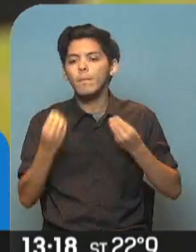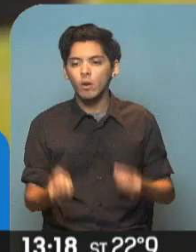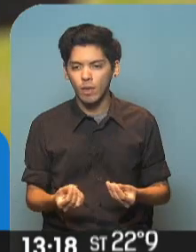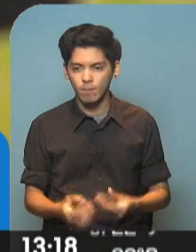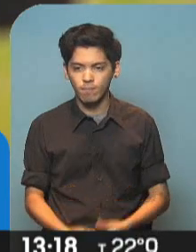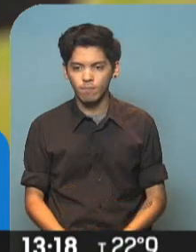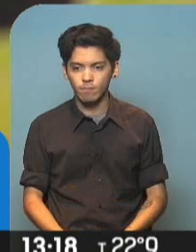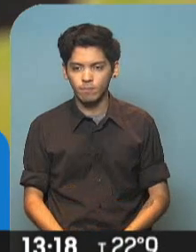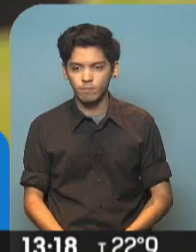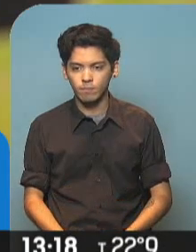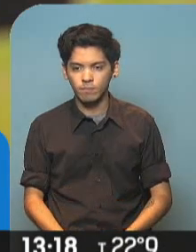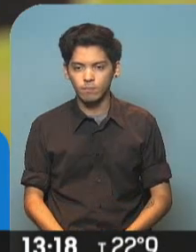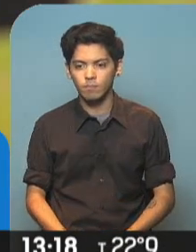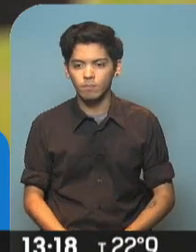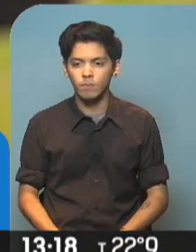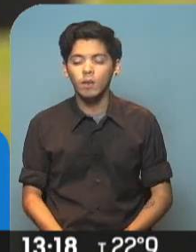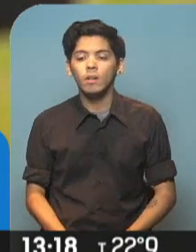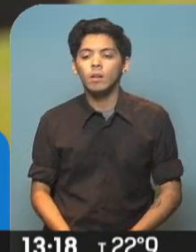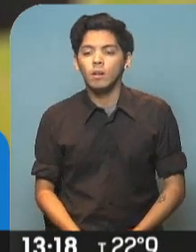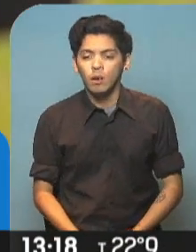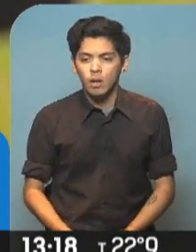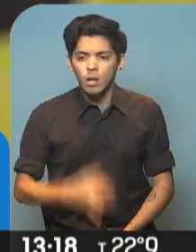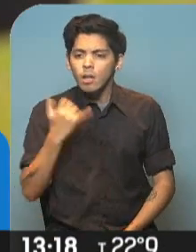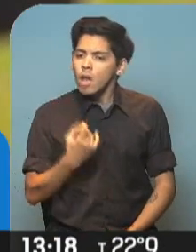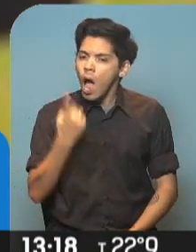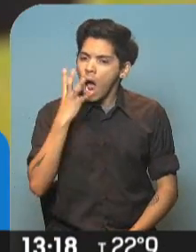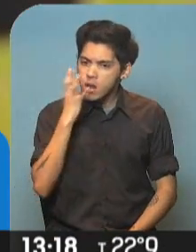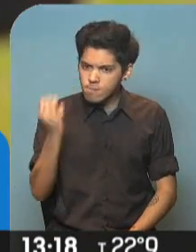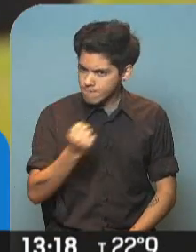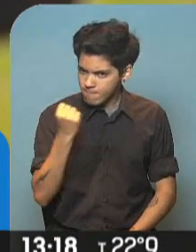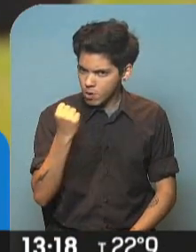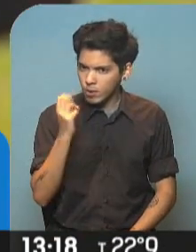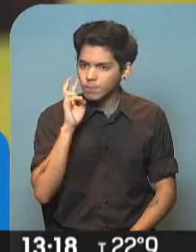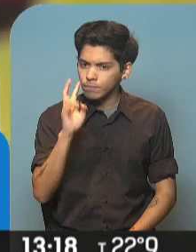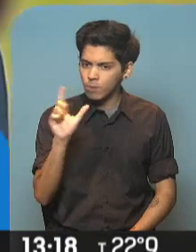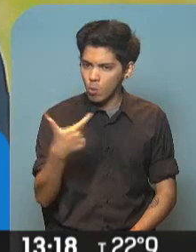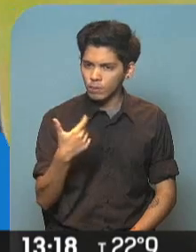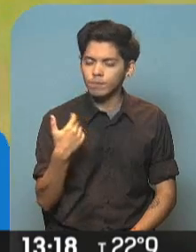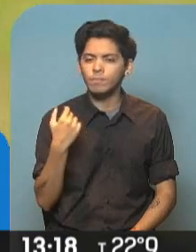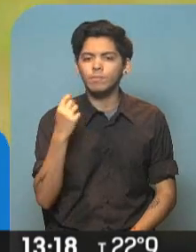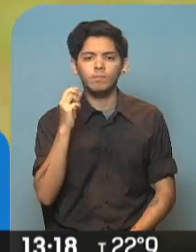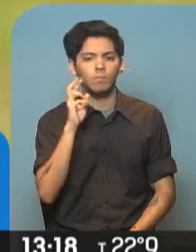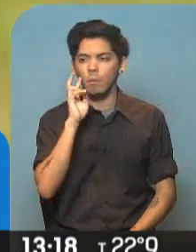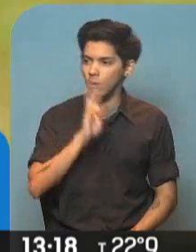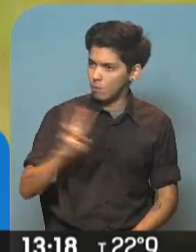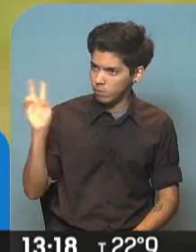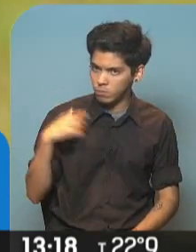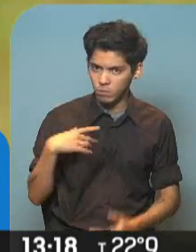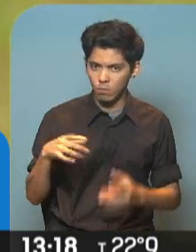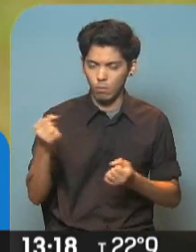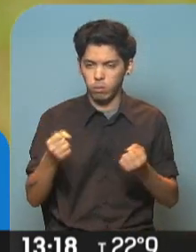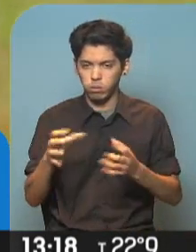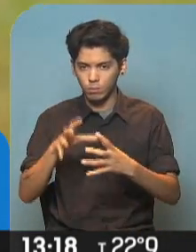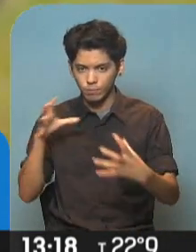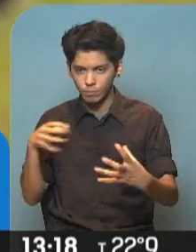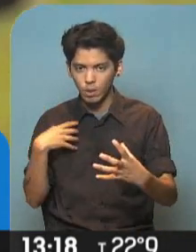Tenía una característica realmente impresionante. Ustedes ven ahí una camioneta ploteada como